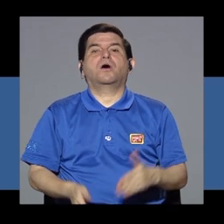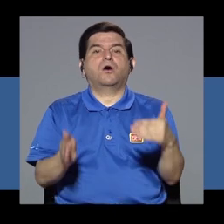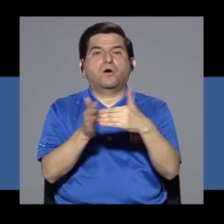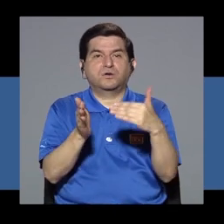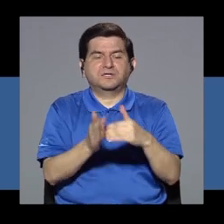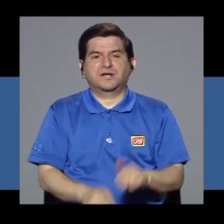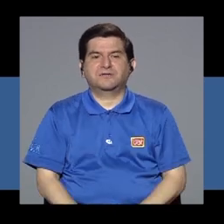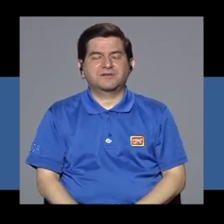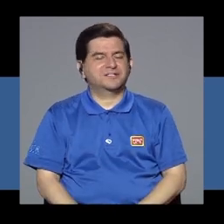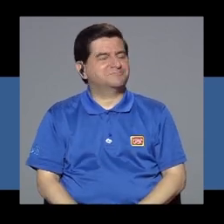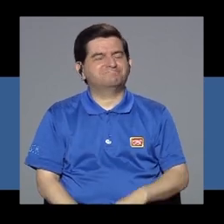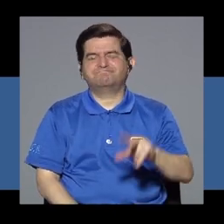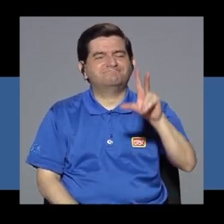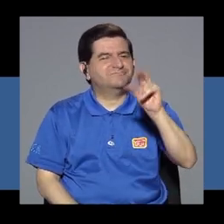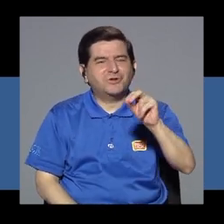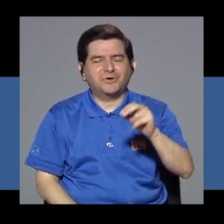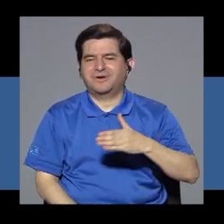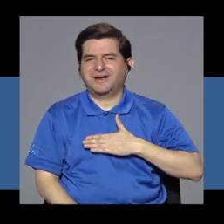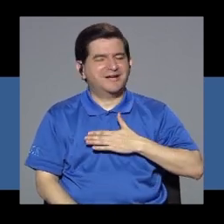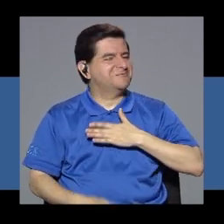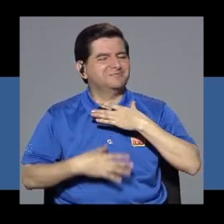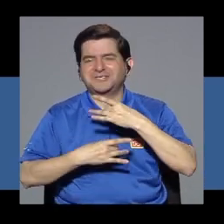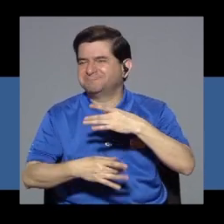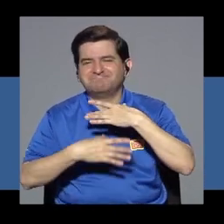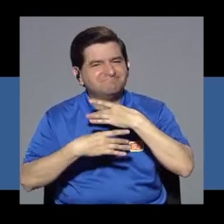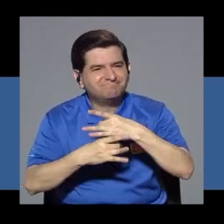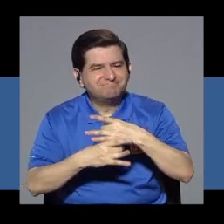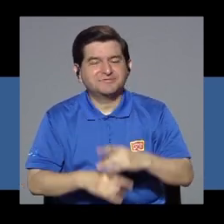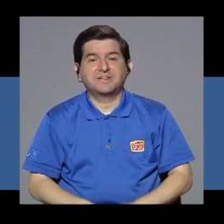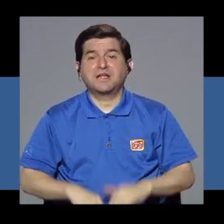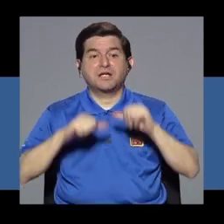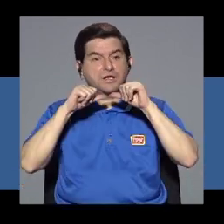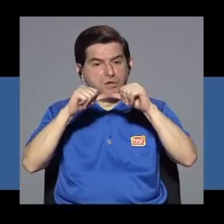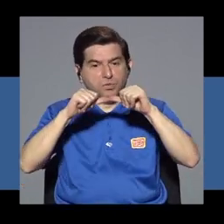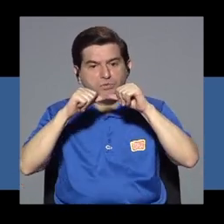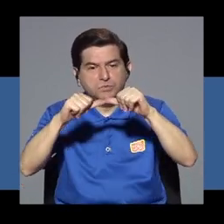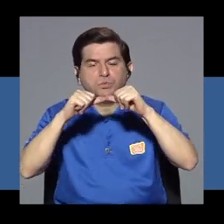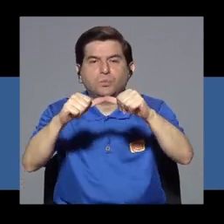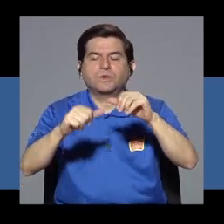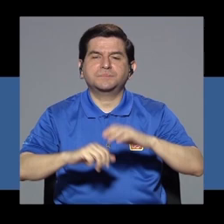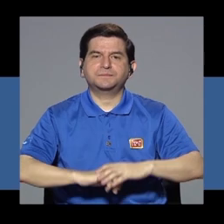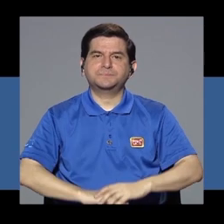a repetir, lo siento, pero no me interesa, y así sucesivamente.